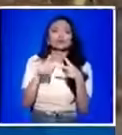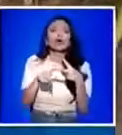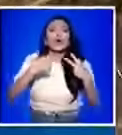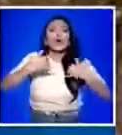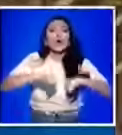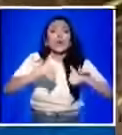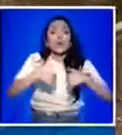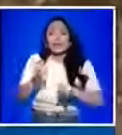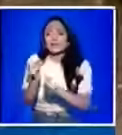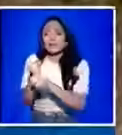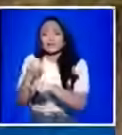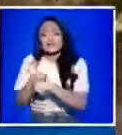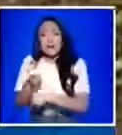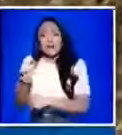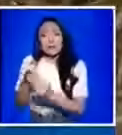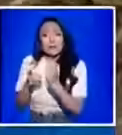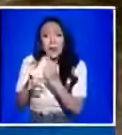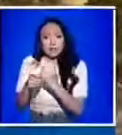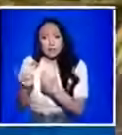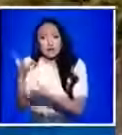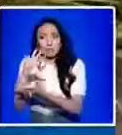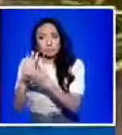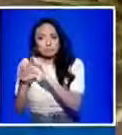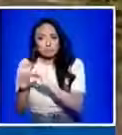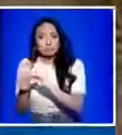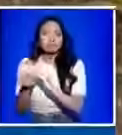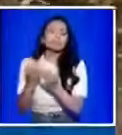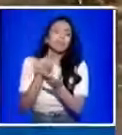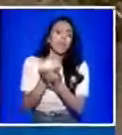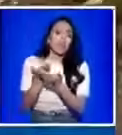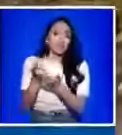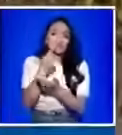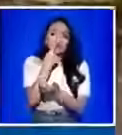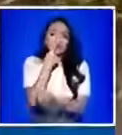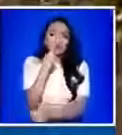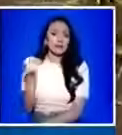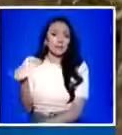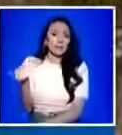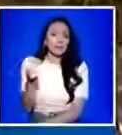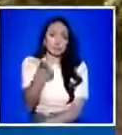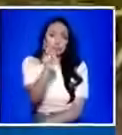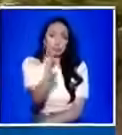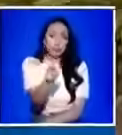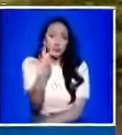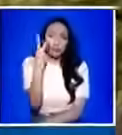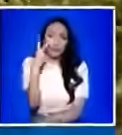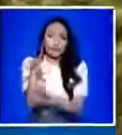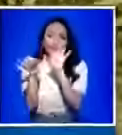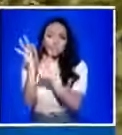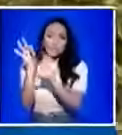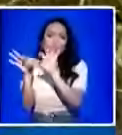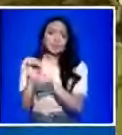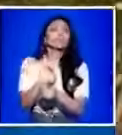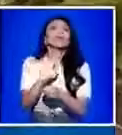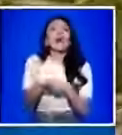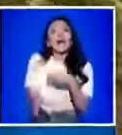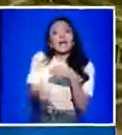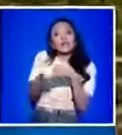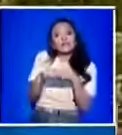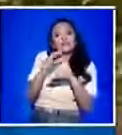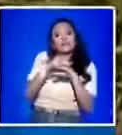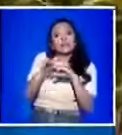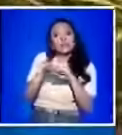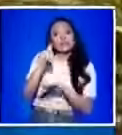sus hijos con residuos plásticos y algunas cosas súper interesantes que ustedes pueden ahí escoger. Además, les invitamos